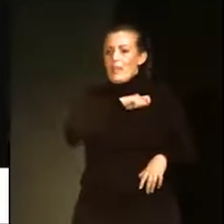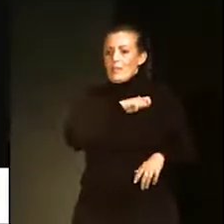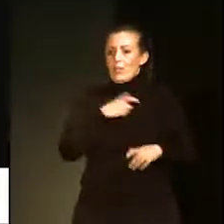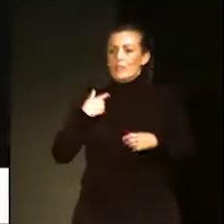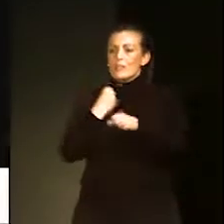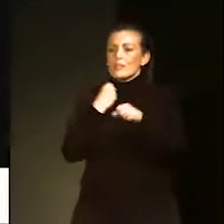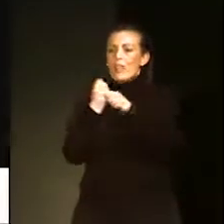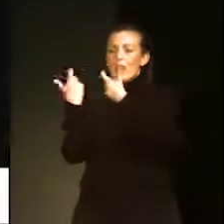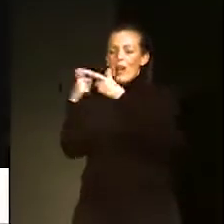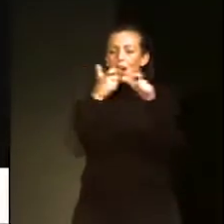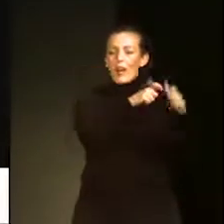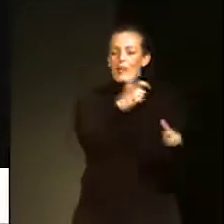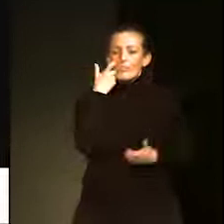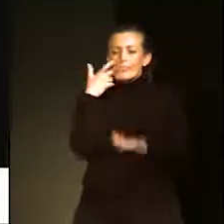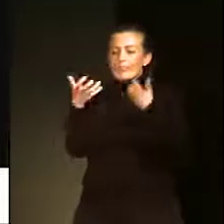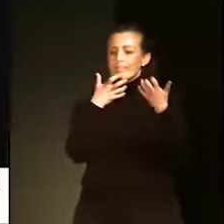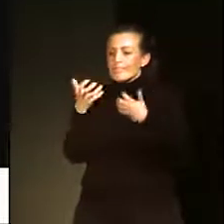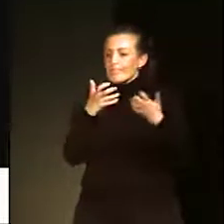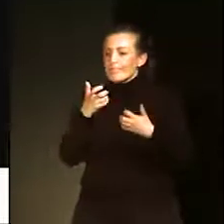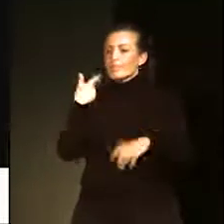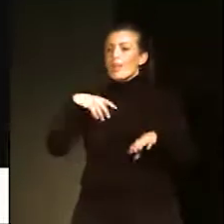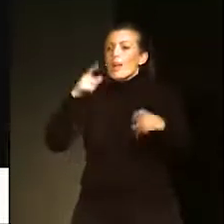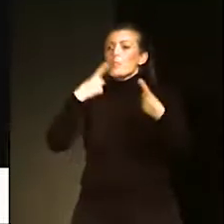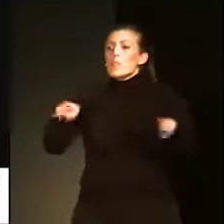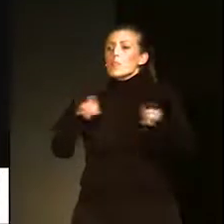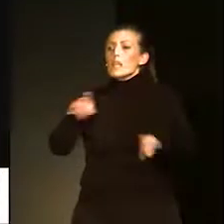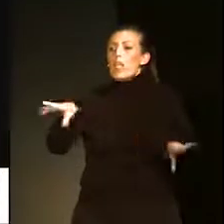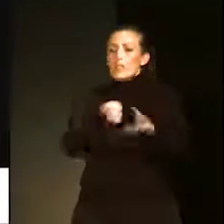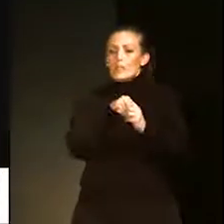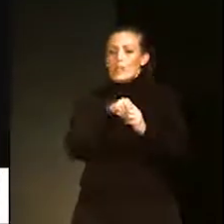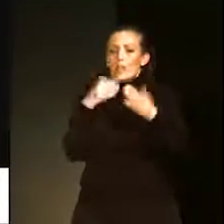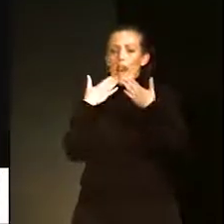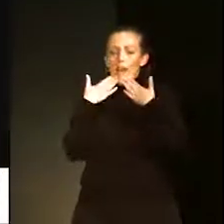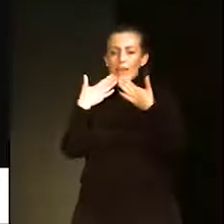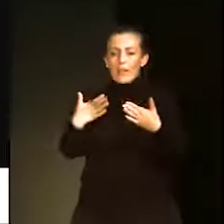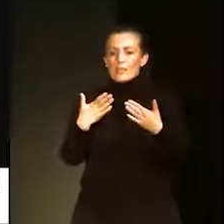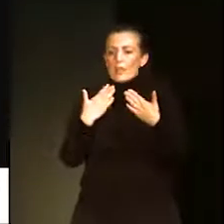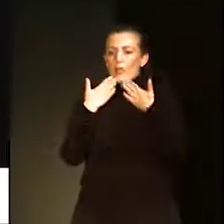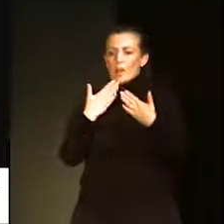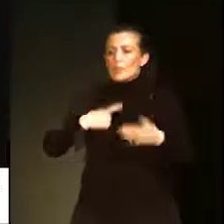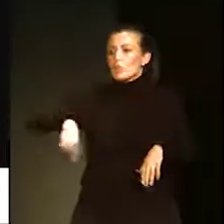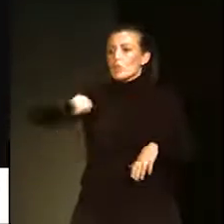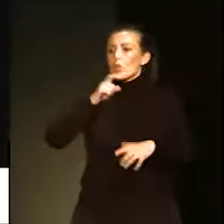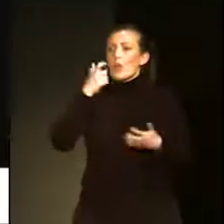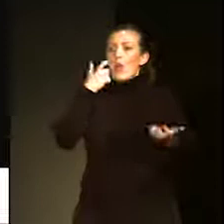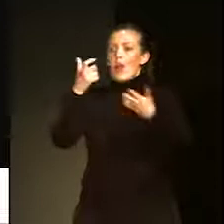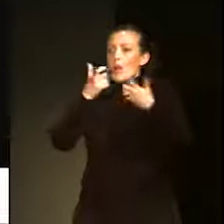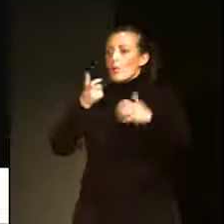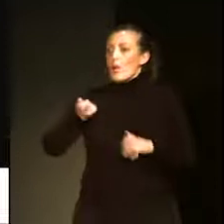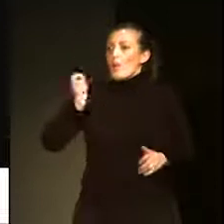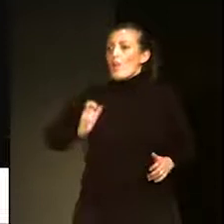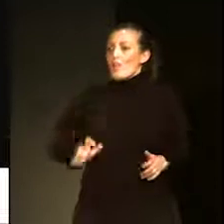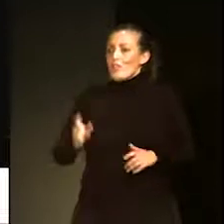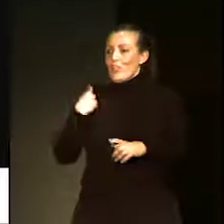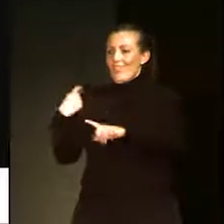ámbito de las artes escénicas y la música inclusivas. Agradecemos profundamente a los artistas y profesionales